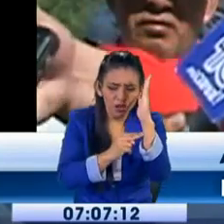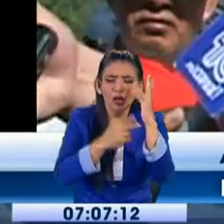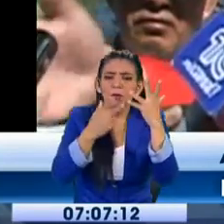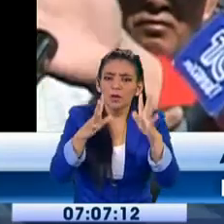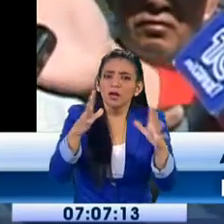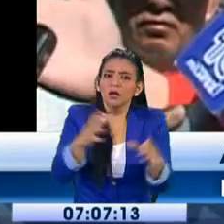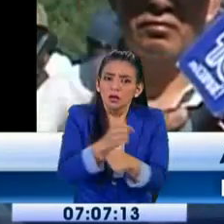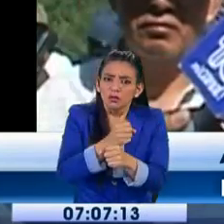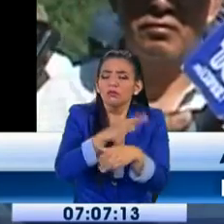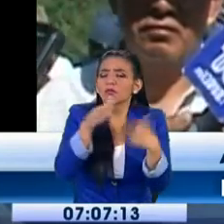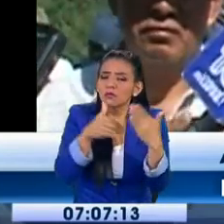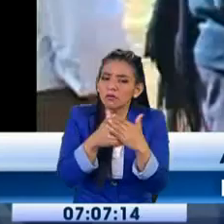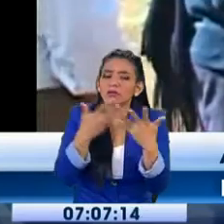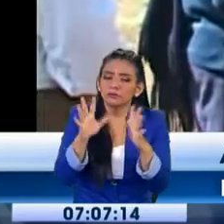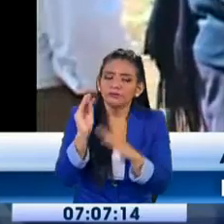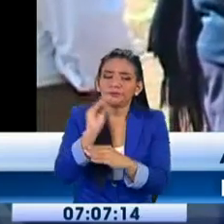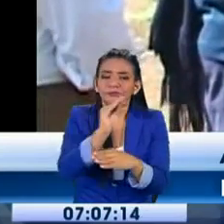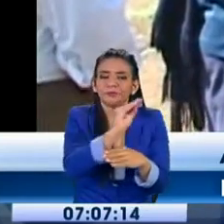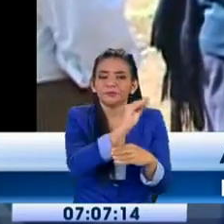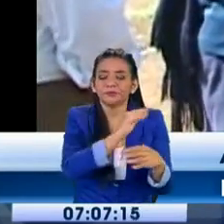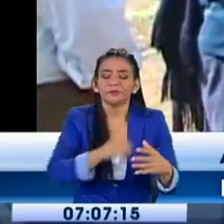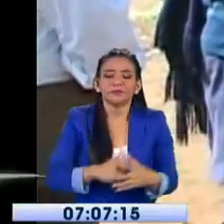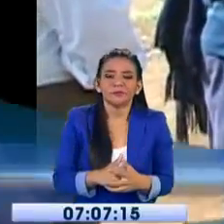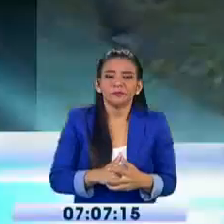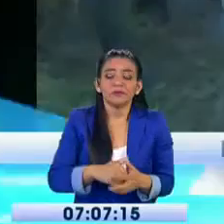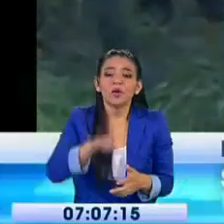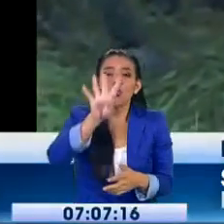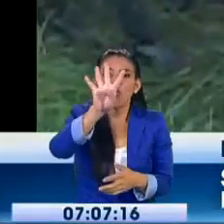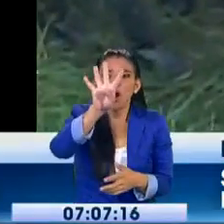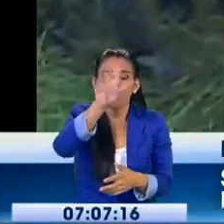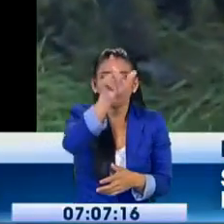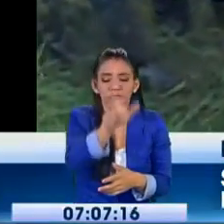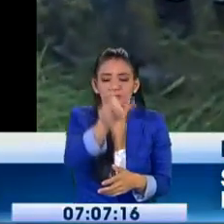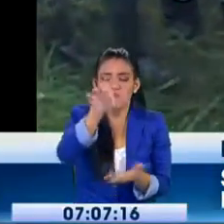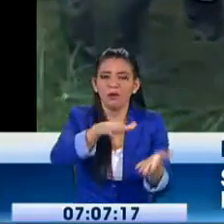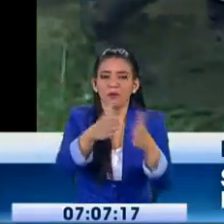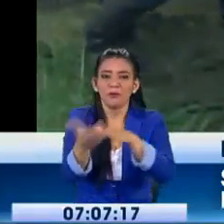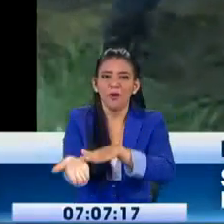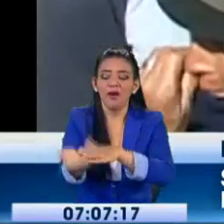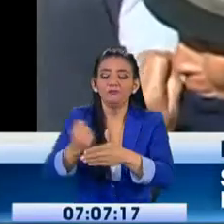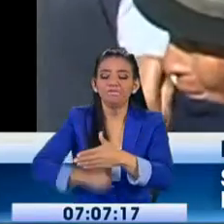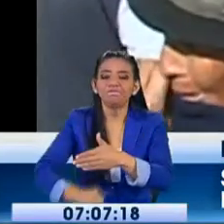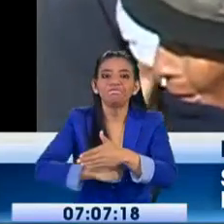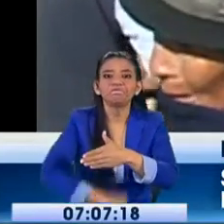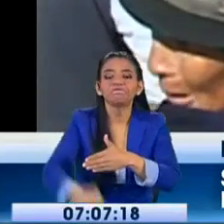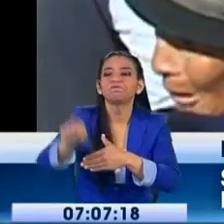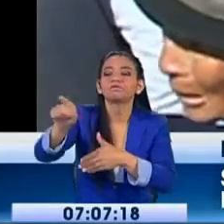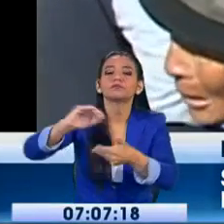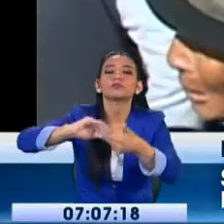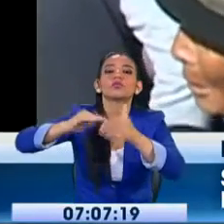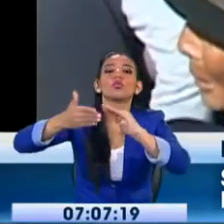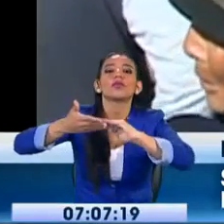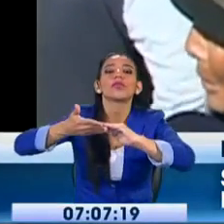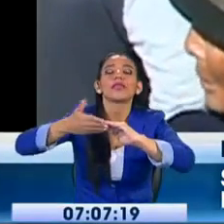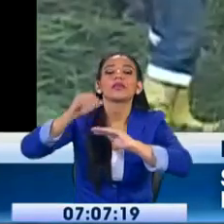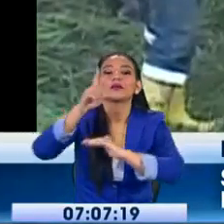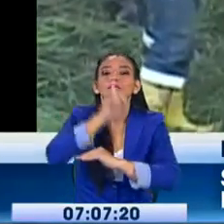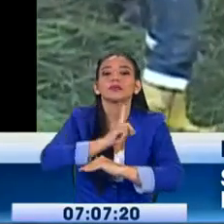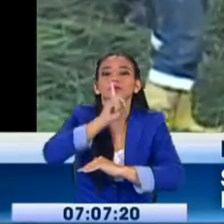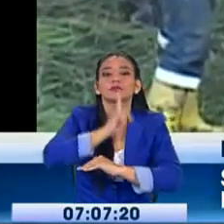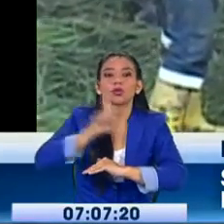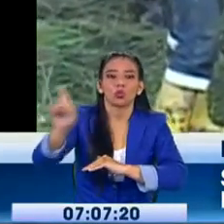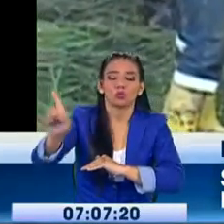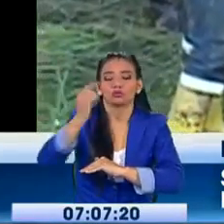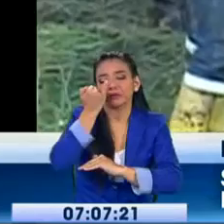haya las indemnizaciones que correspondan. 4 de los fallecidos son oriundos de 2 comunidades indígenas del cantón Salcedo.